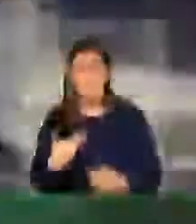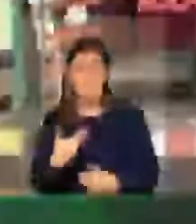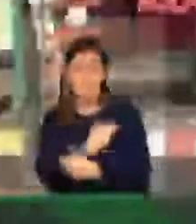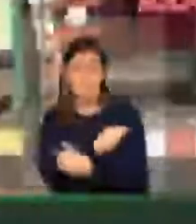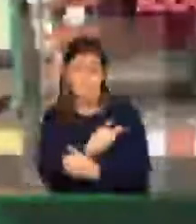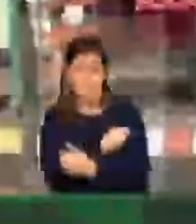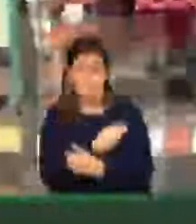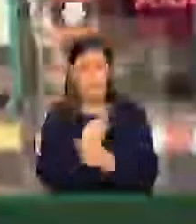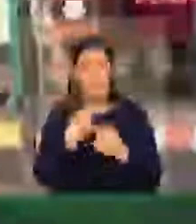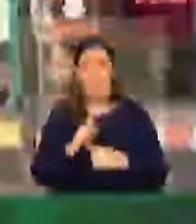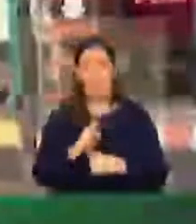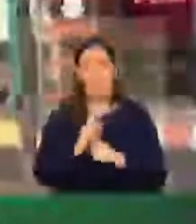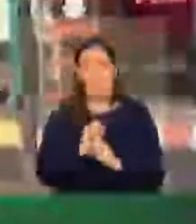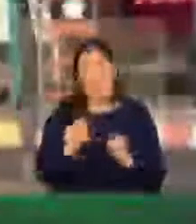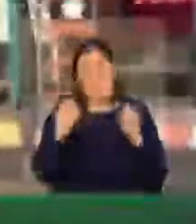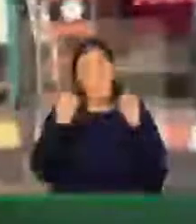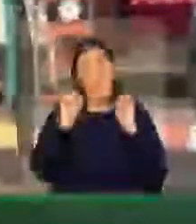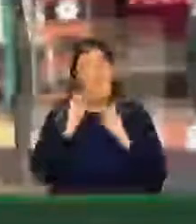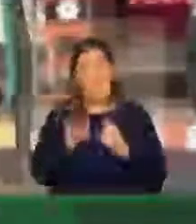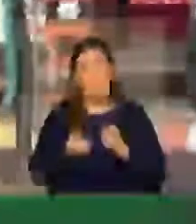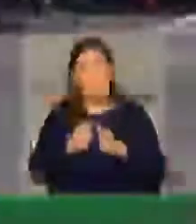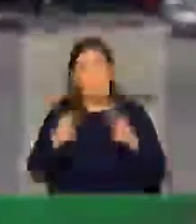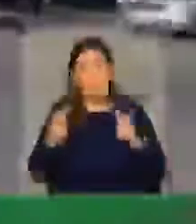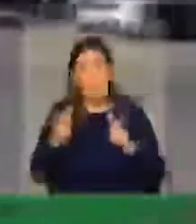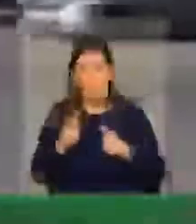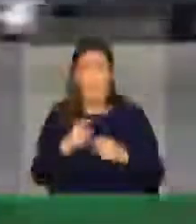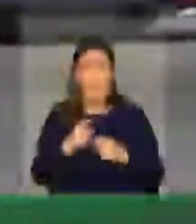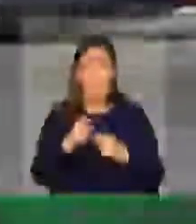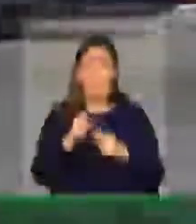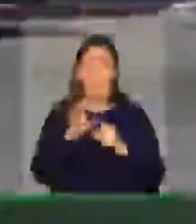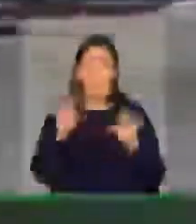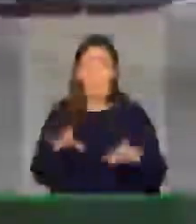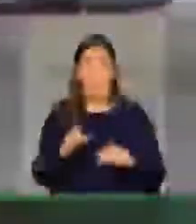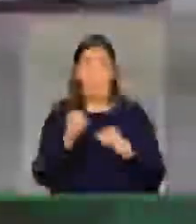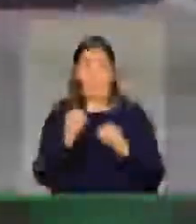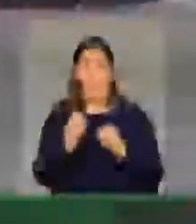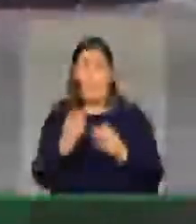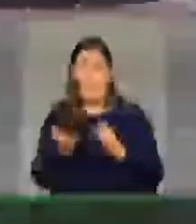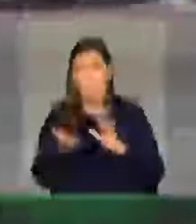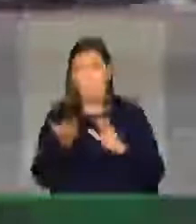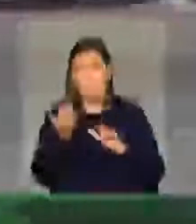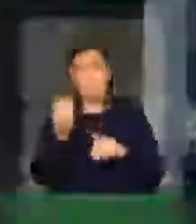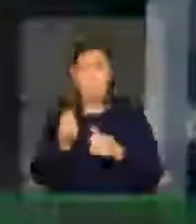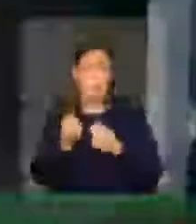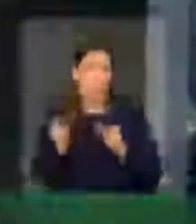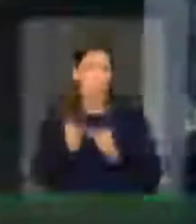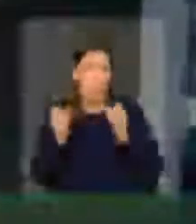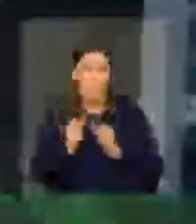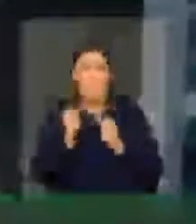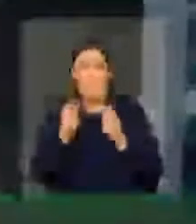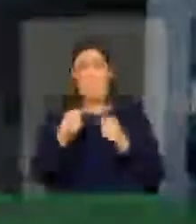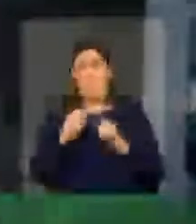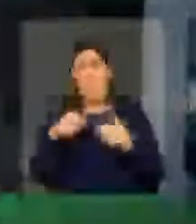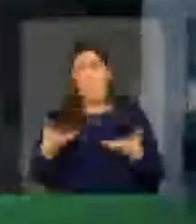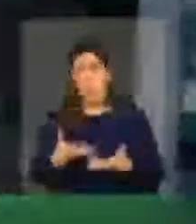ese rebrote potencial que uno esperaba ver en función de la apertura de las actividades. Ese rebrote no se ha visto hasta ahora,